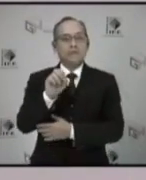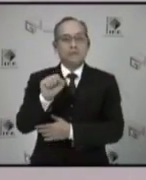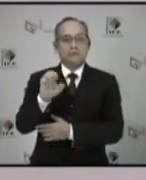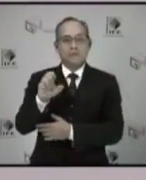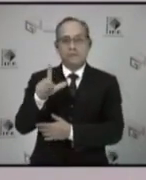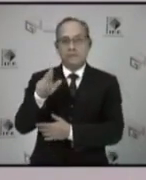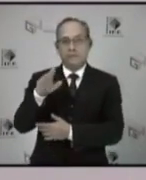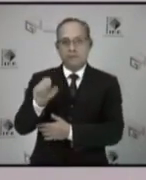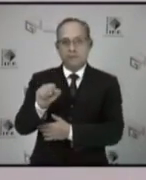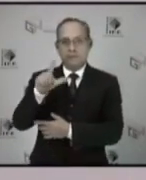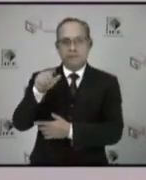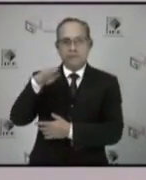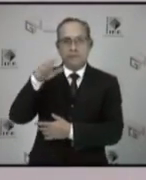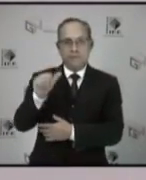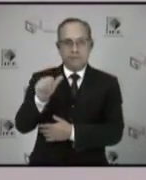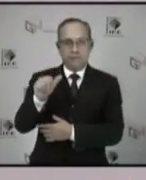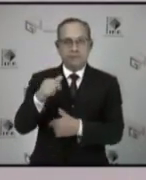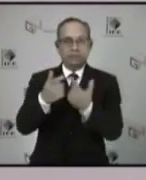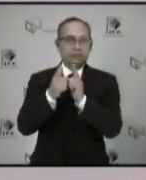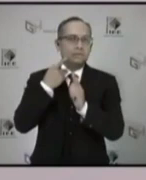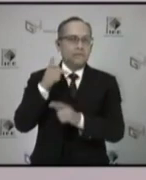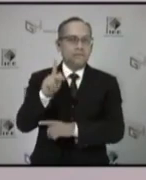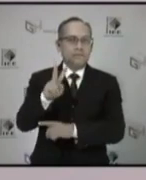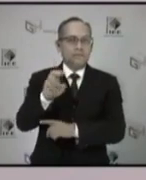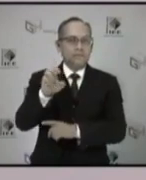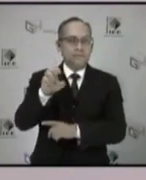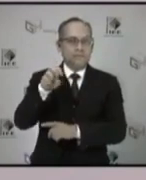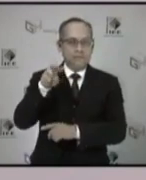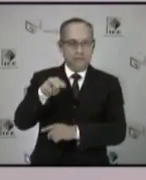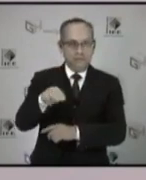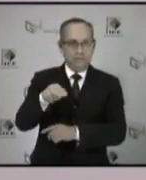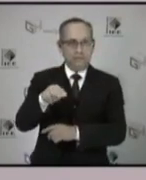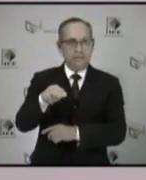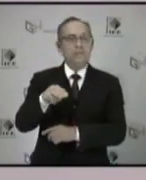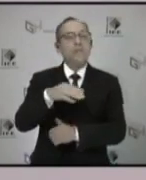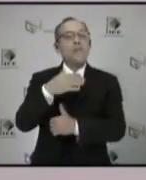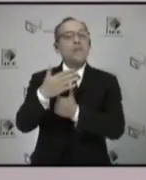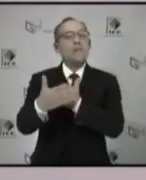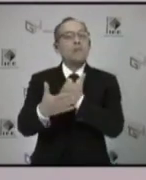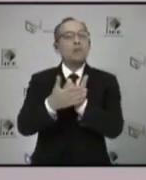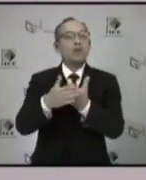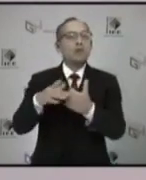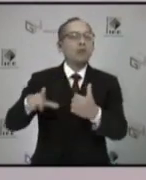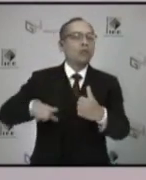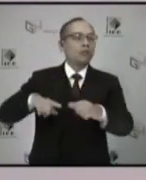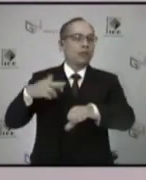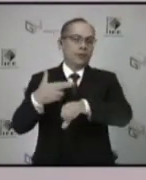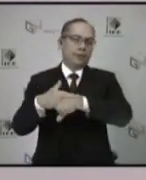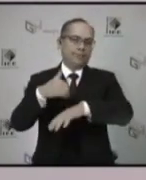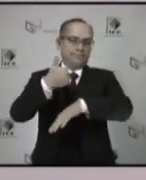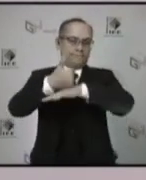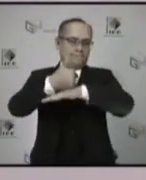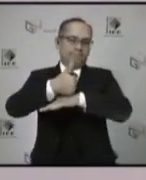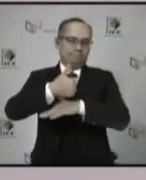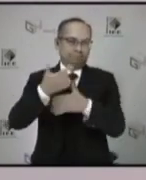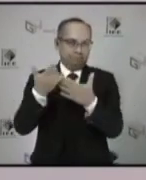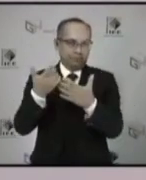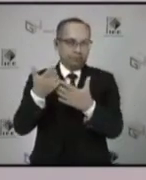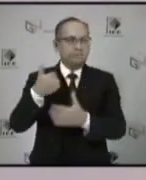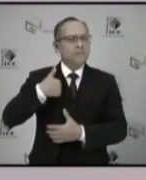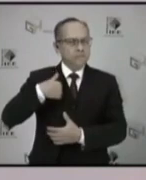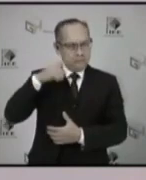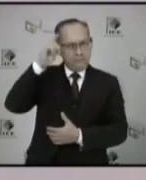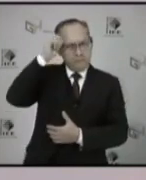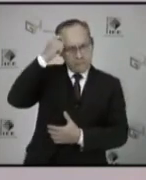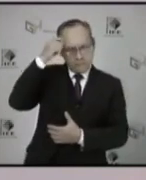candidato del Partido Verde Ecologista de México y tu próximo gobernador. Soy un hombre de servicios,